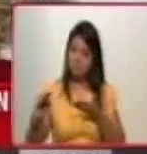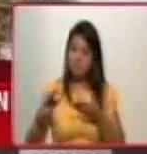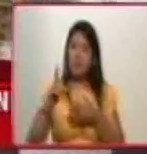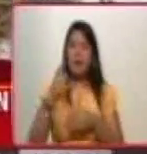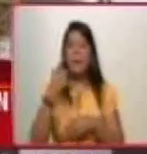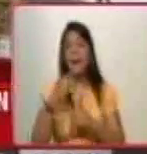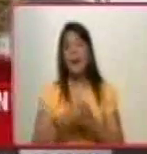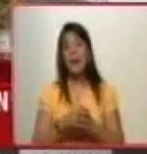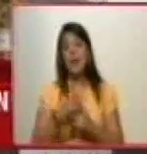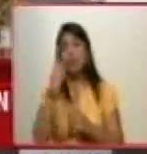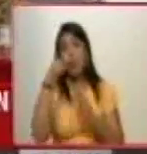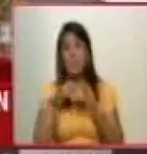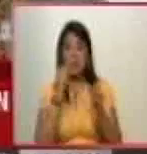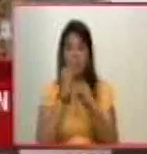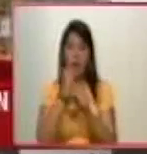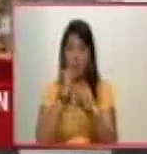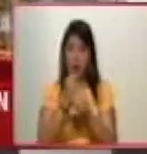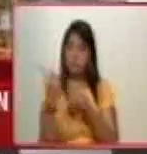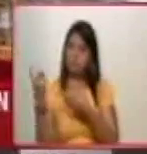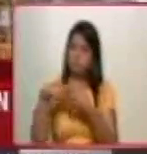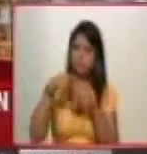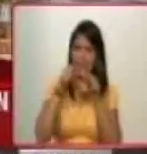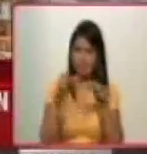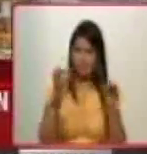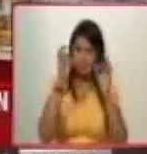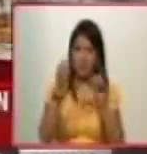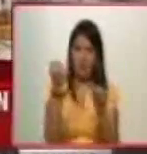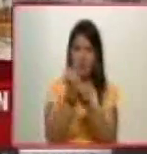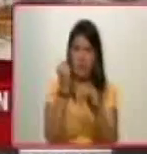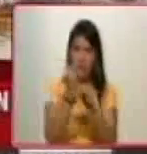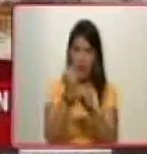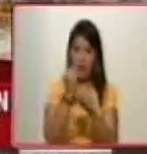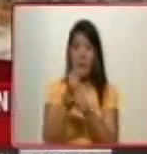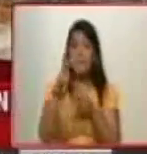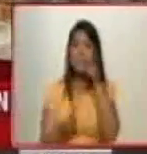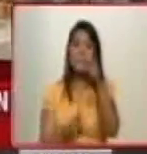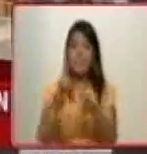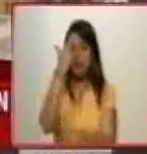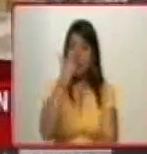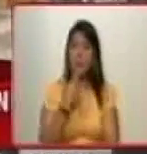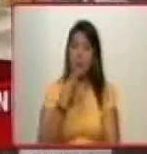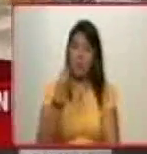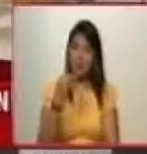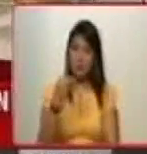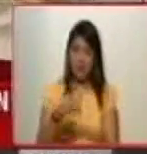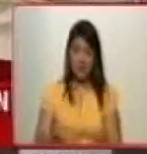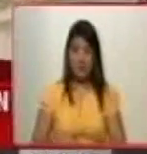de 2.000 trabajadores se han podido incorporar de forma directa. Metro de Los Teques, entonces,